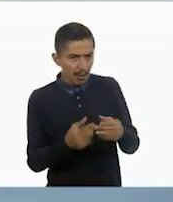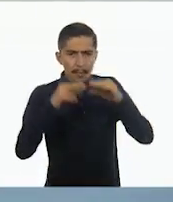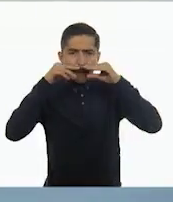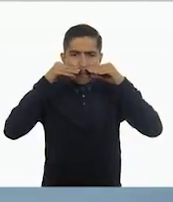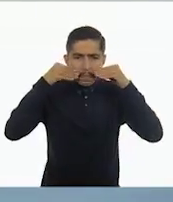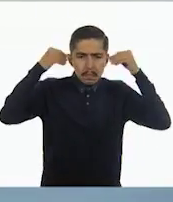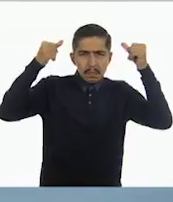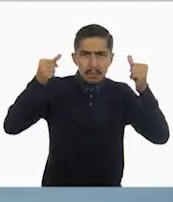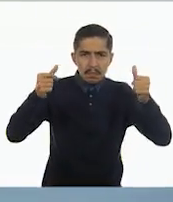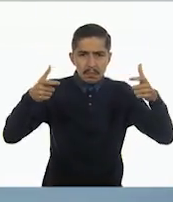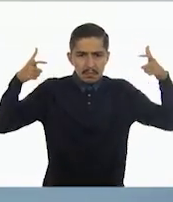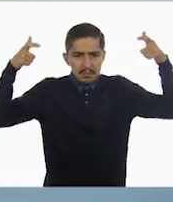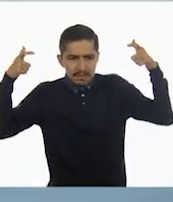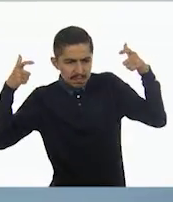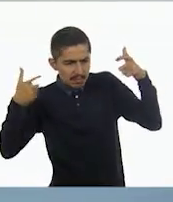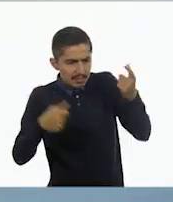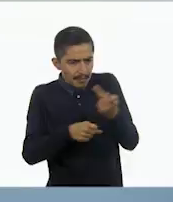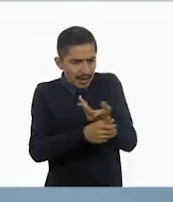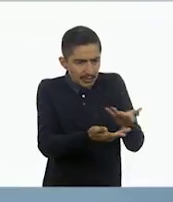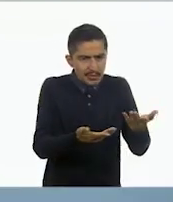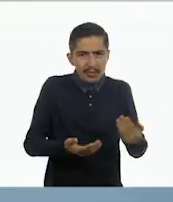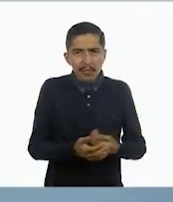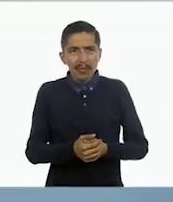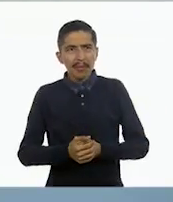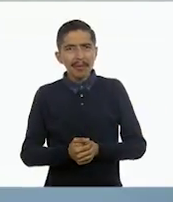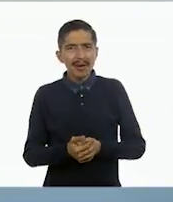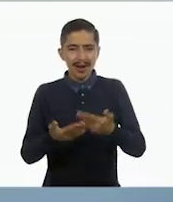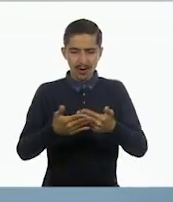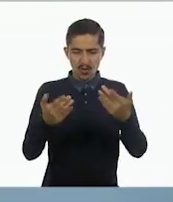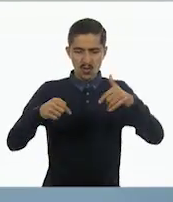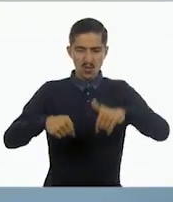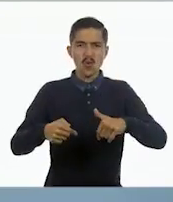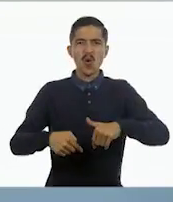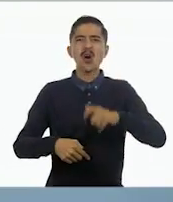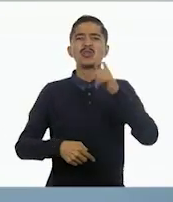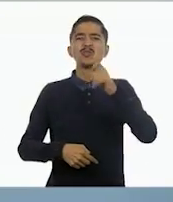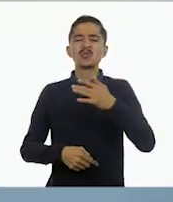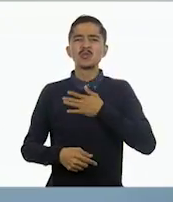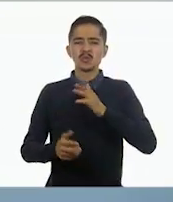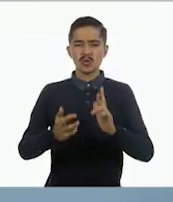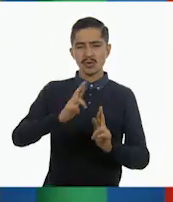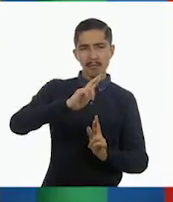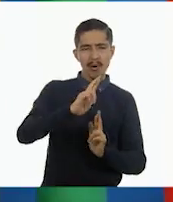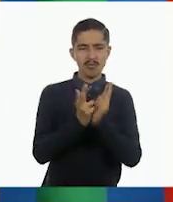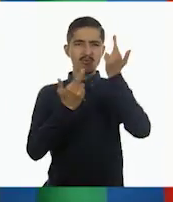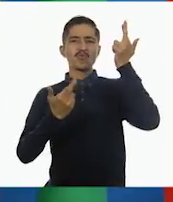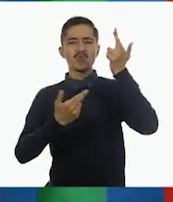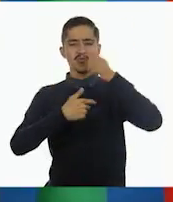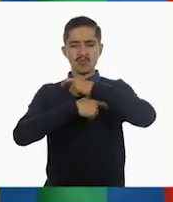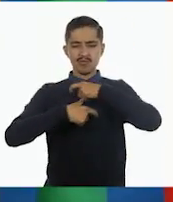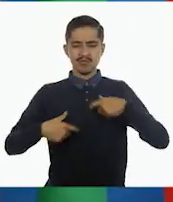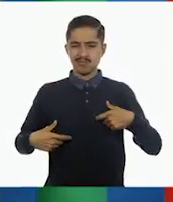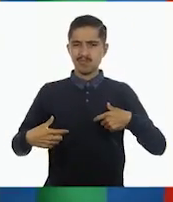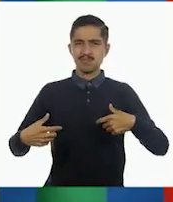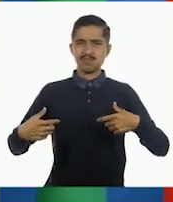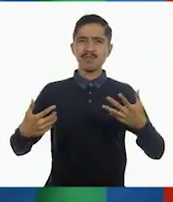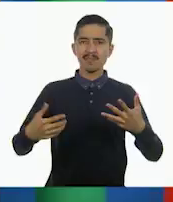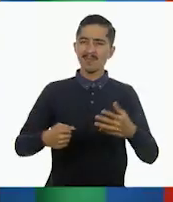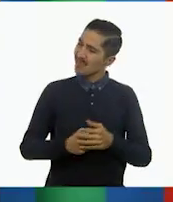bigote, ese sombrero? Ah, pues es que hoy vengo de revolucionario. ¡Ay, ay, ay, ay, ay!